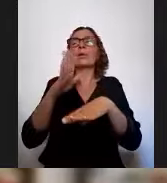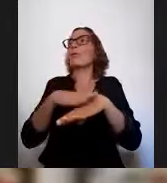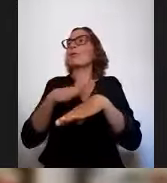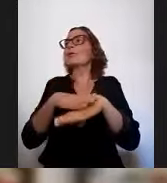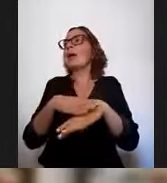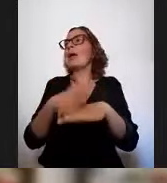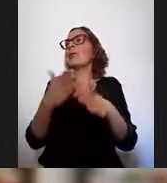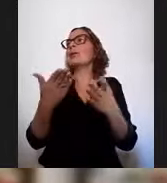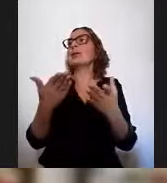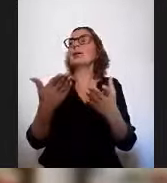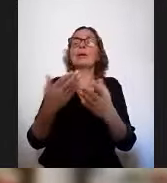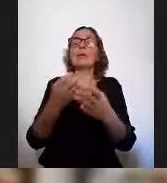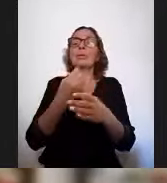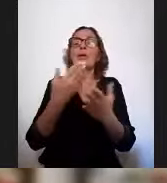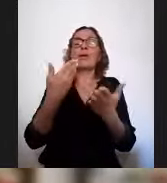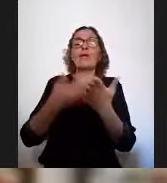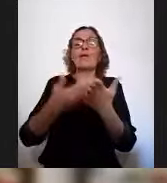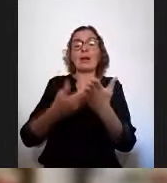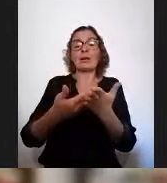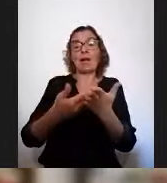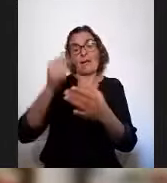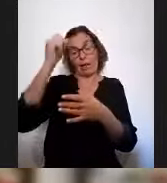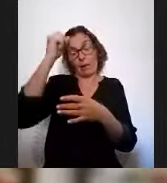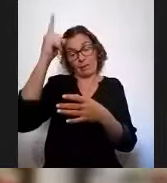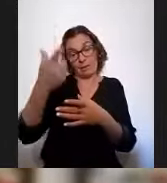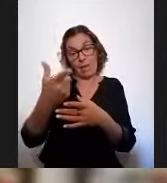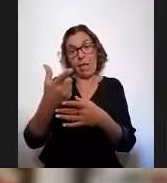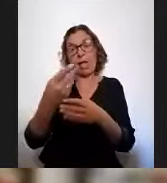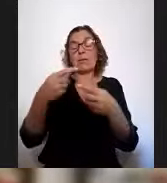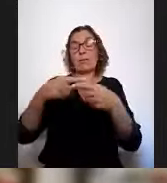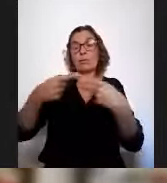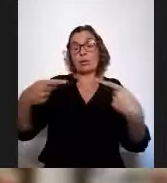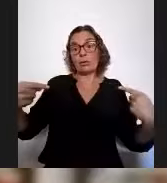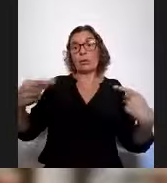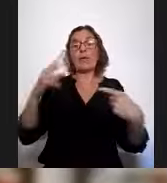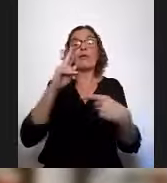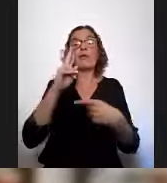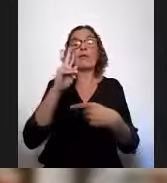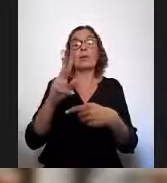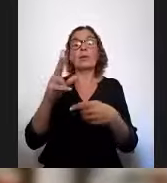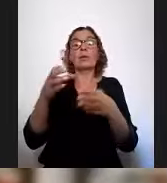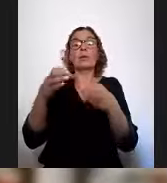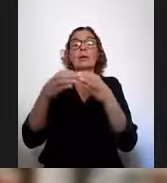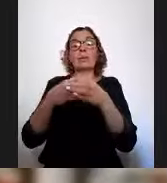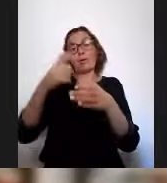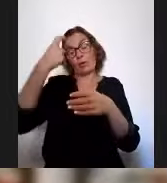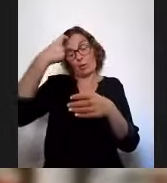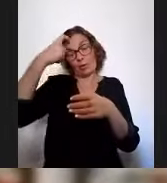porque faltaba capacidades, ¿sí? Muchas veces vemos equipos con ideas